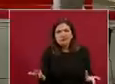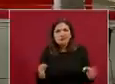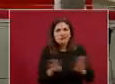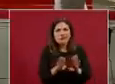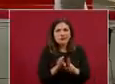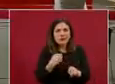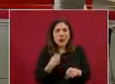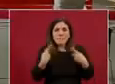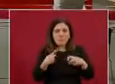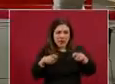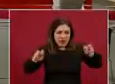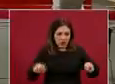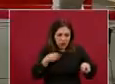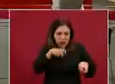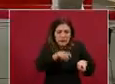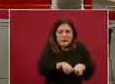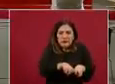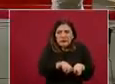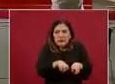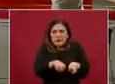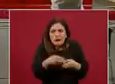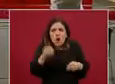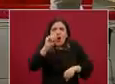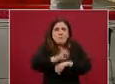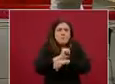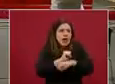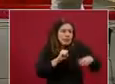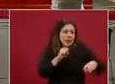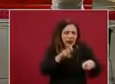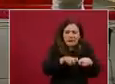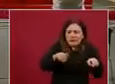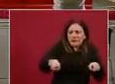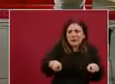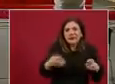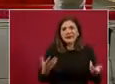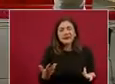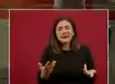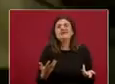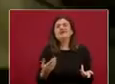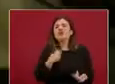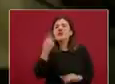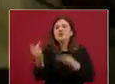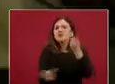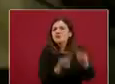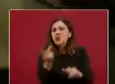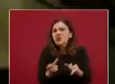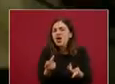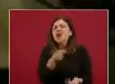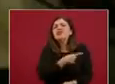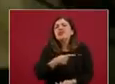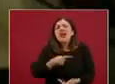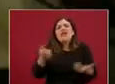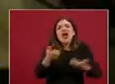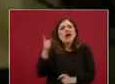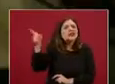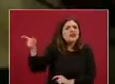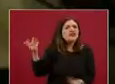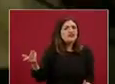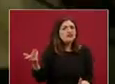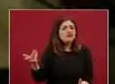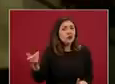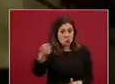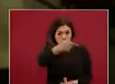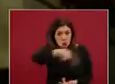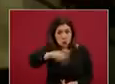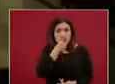en medio de 2 pasajeros, por ejemplo, o en la ventana pegado con los otros 2. La pregunta es, ¿qué se tiene que hacer ahí, puesto que nos han